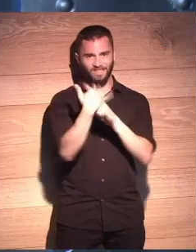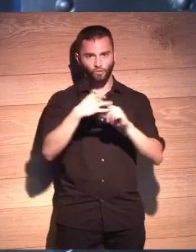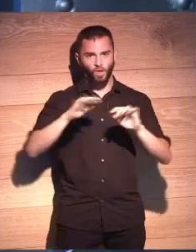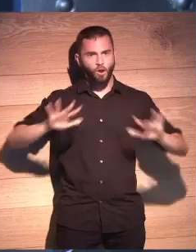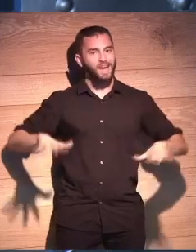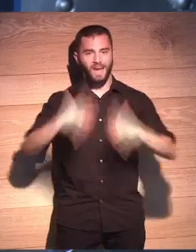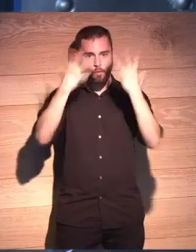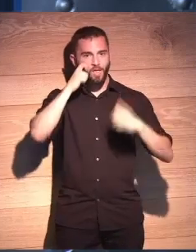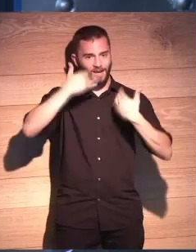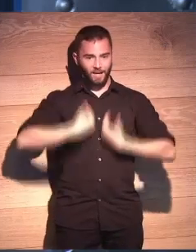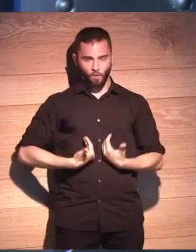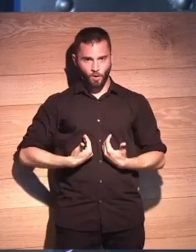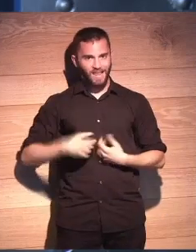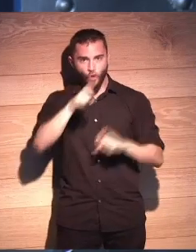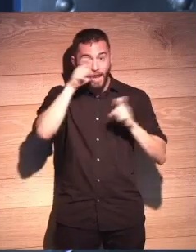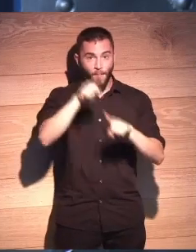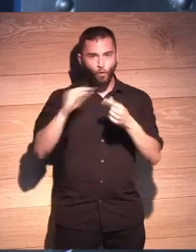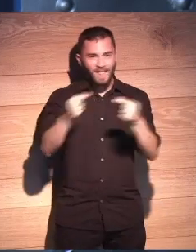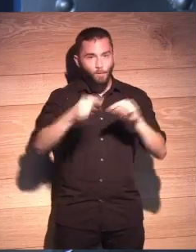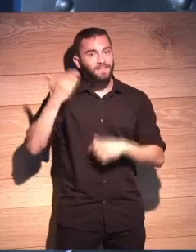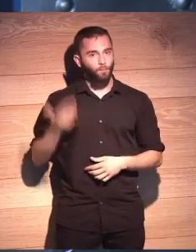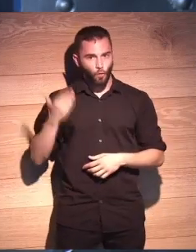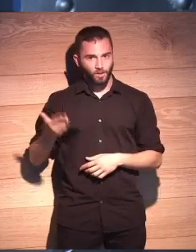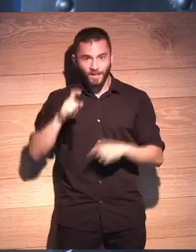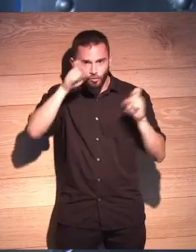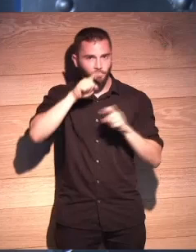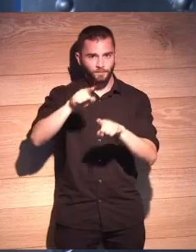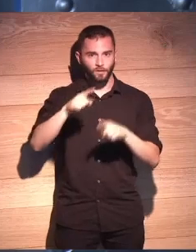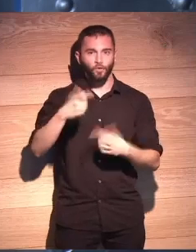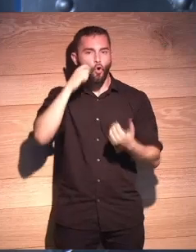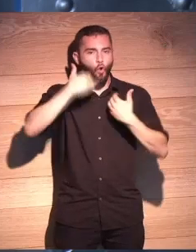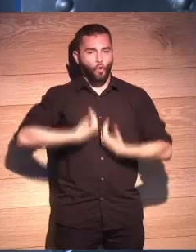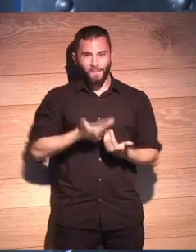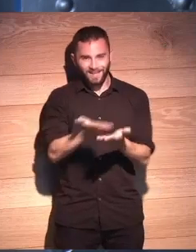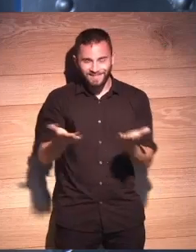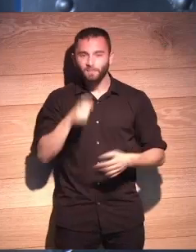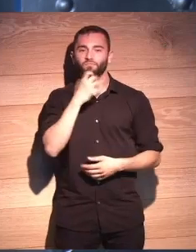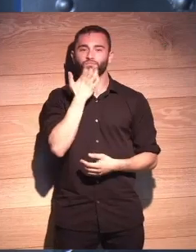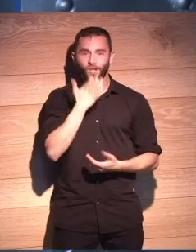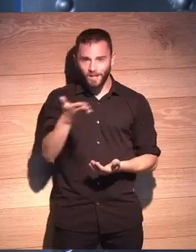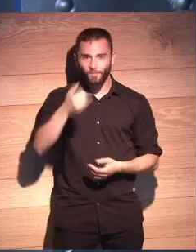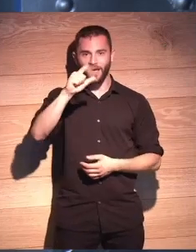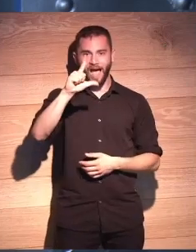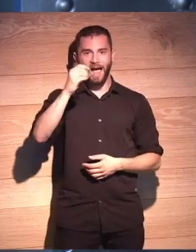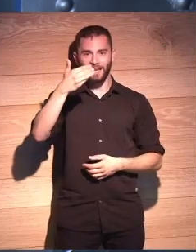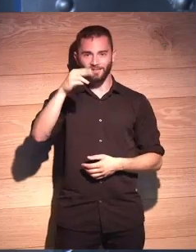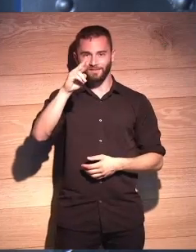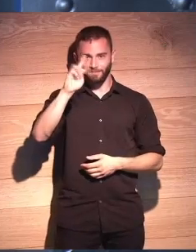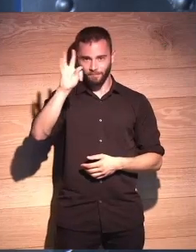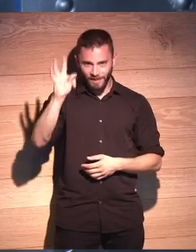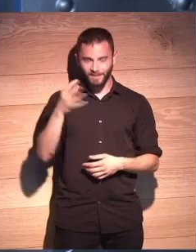Y la pregunta, y es el gran debate que yo hago con humanistas como aquí está Albert